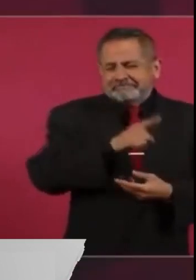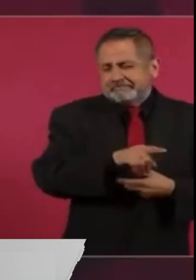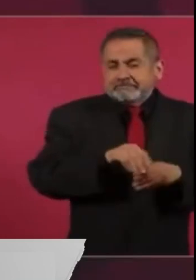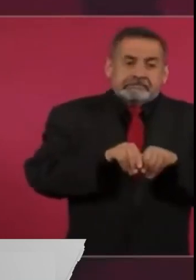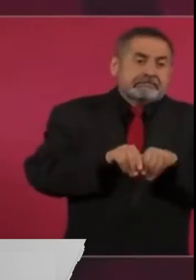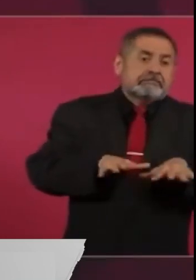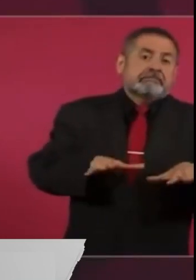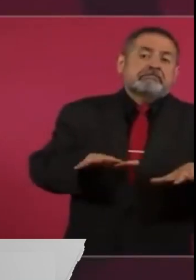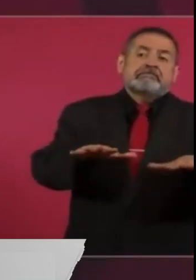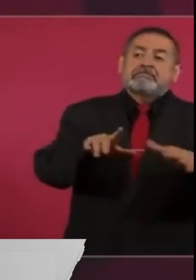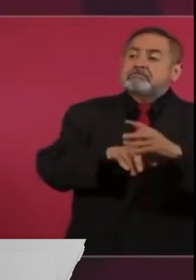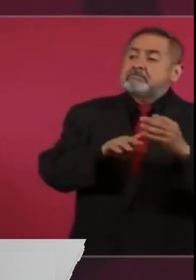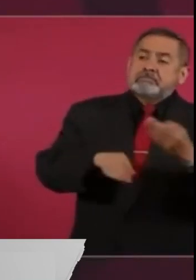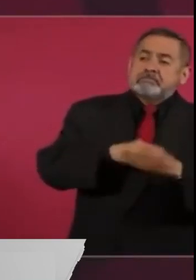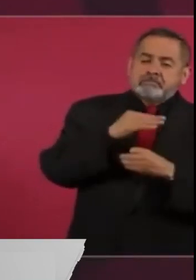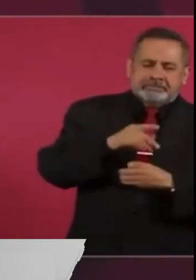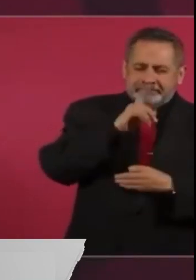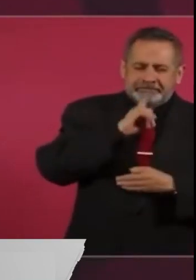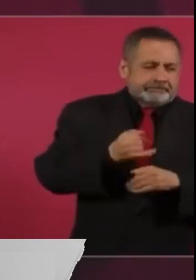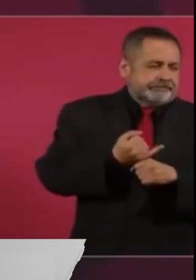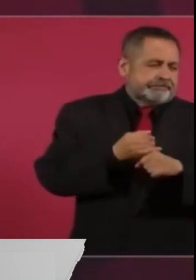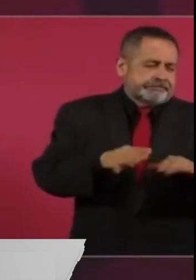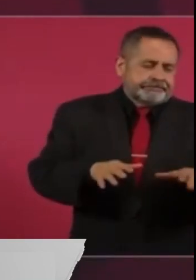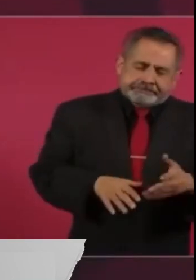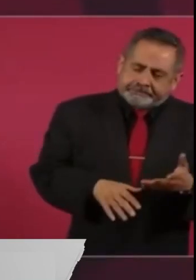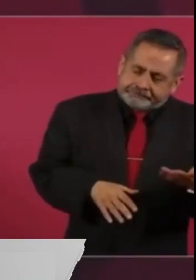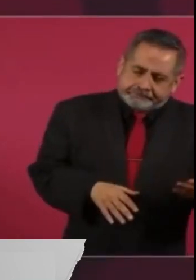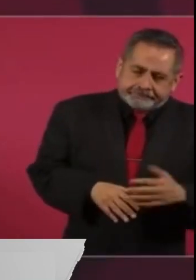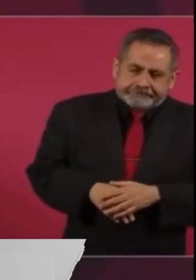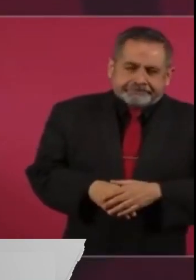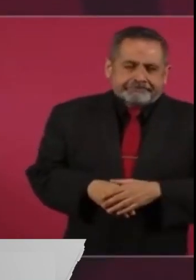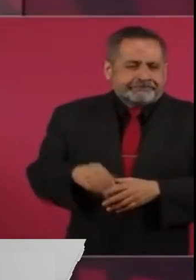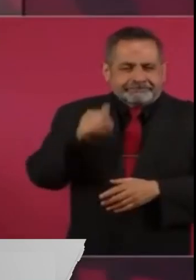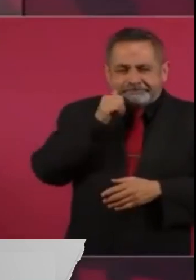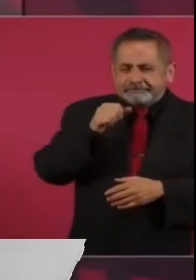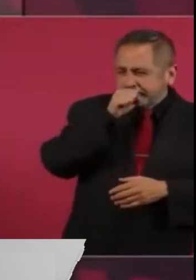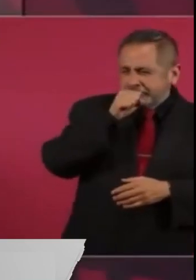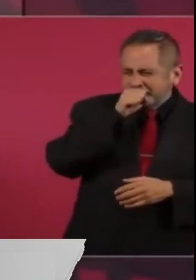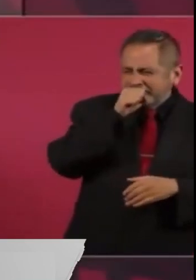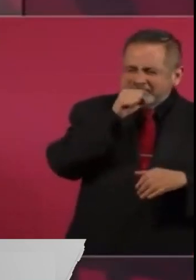masiva la información, extensiva,